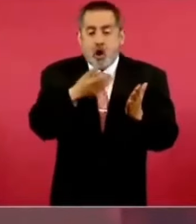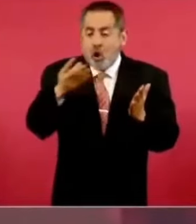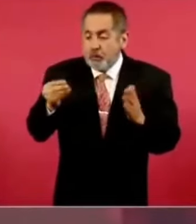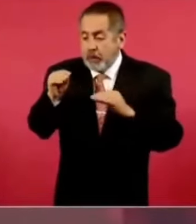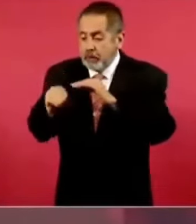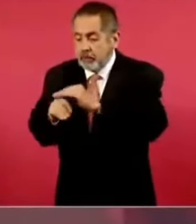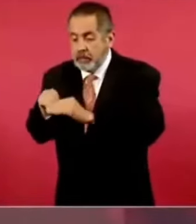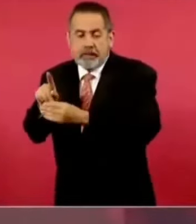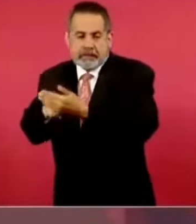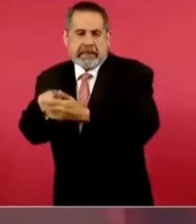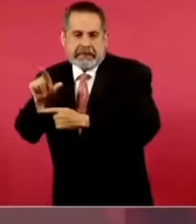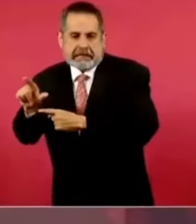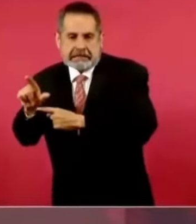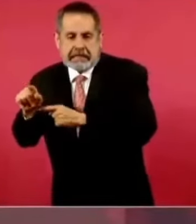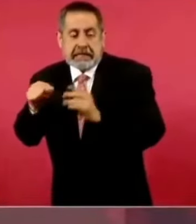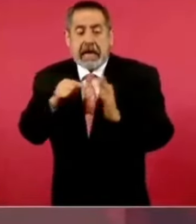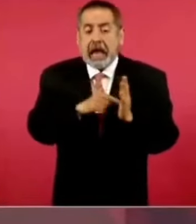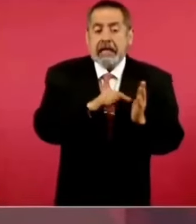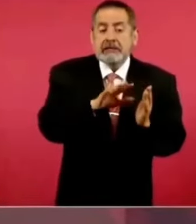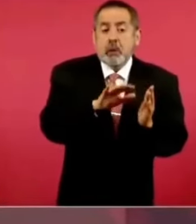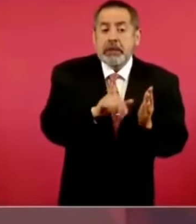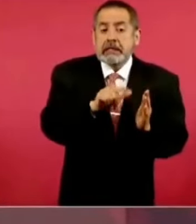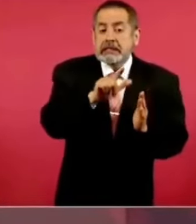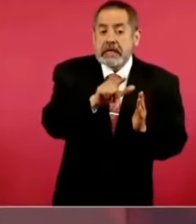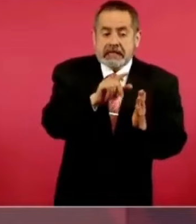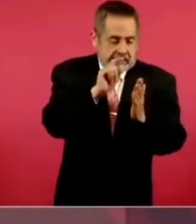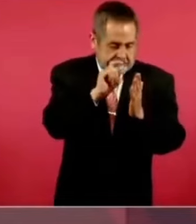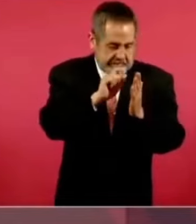de esa Constitución.